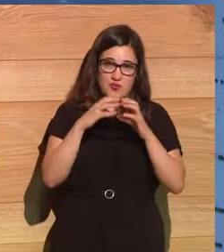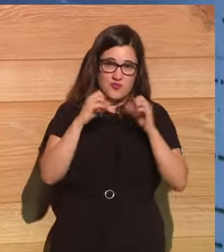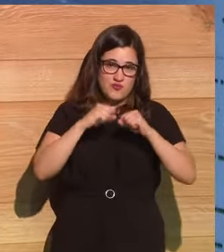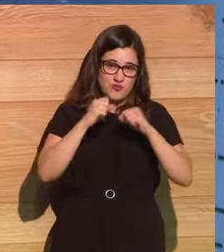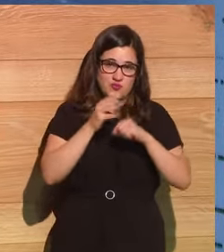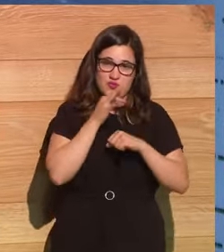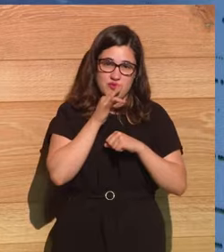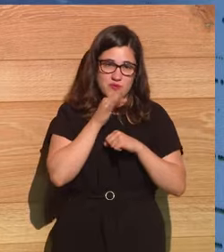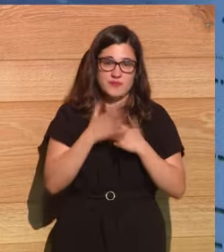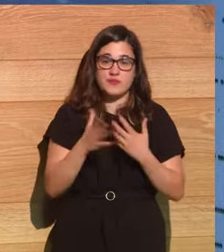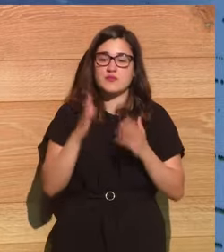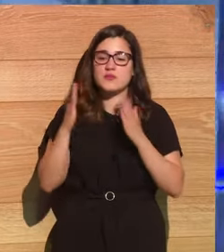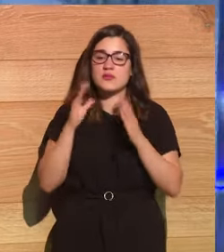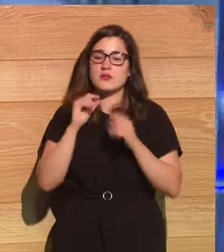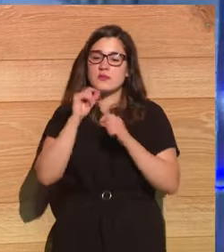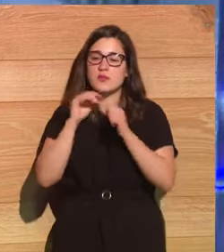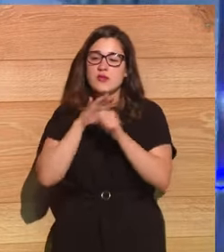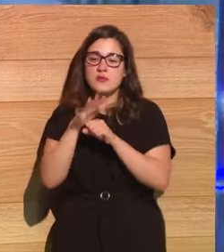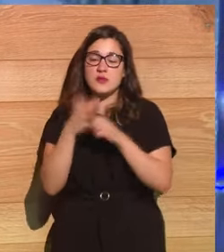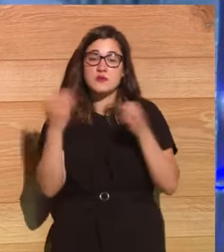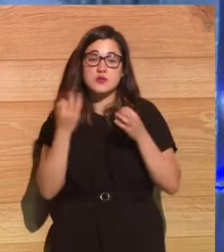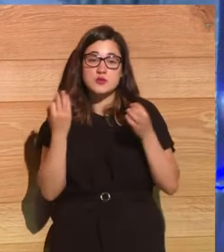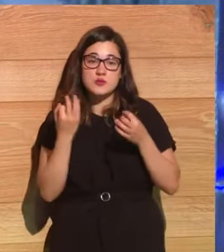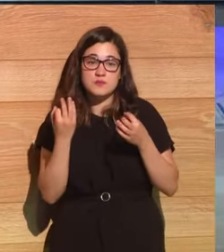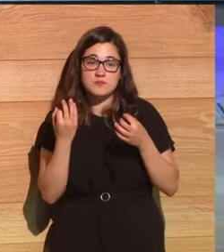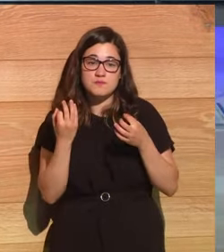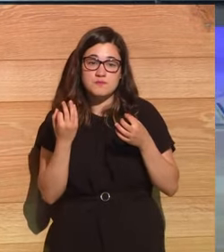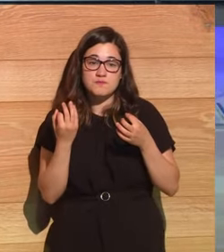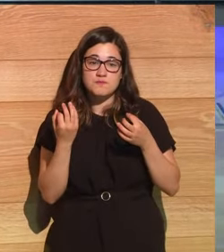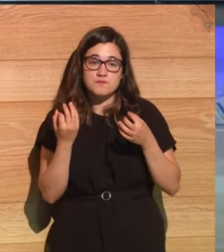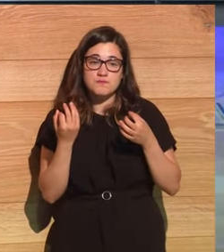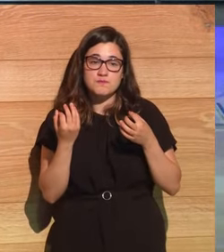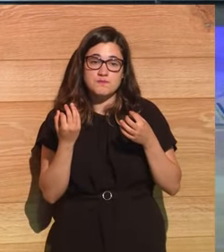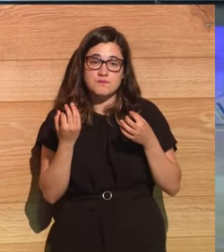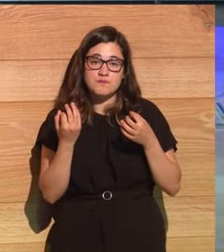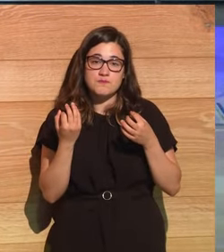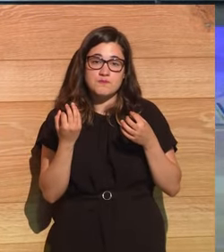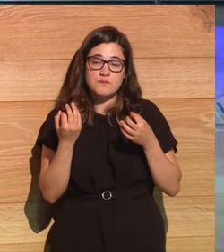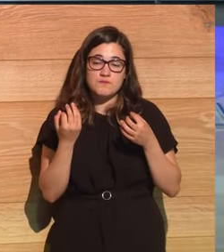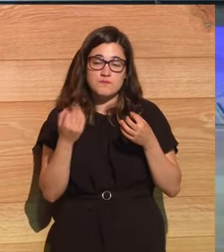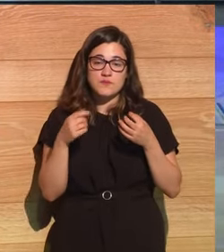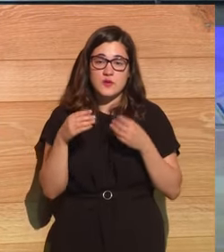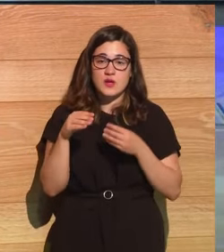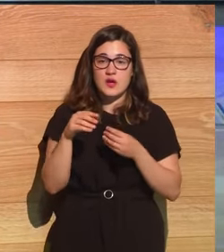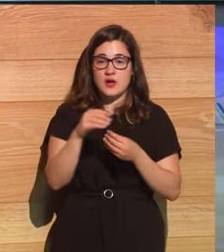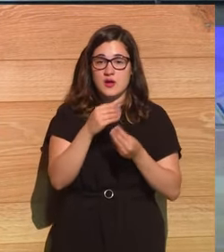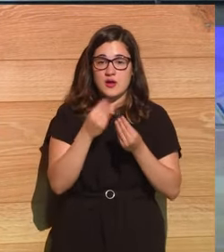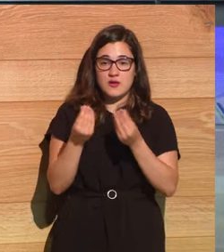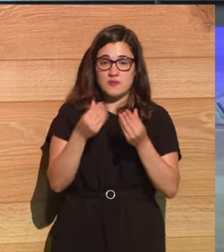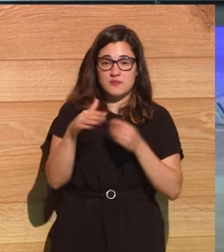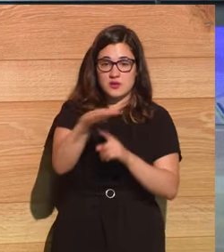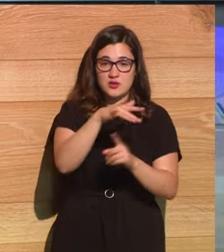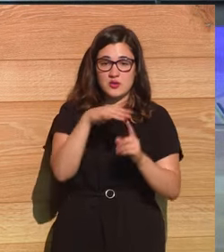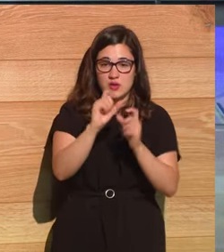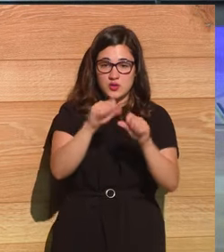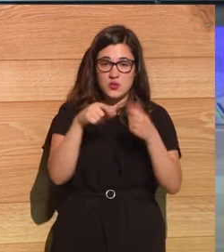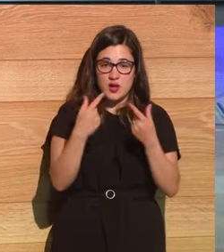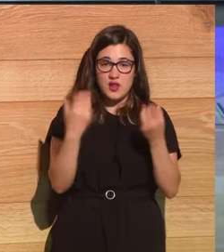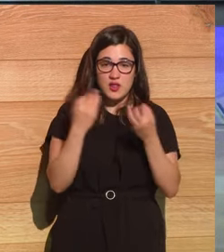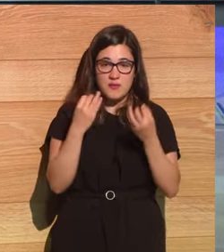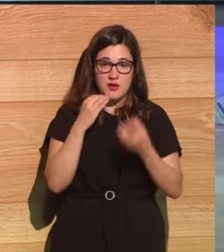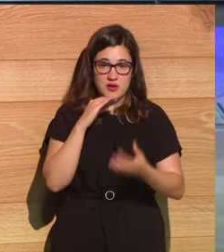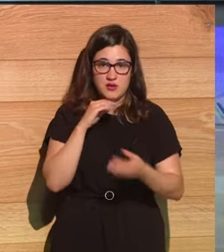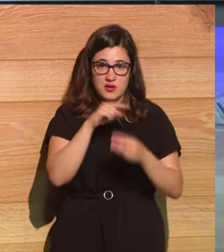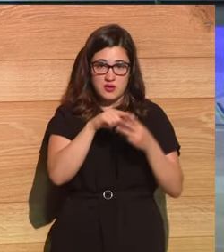pasado en la pandemia? Pues que faltó el ámbito natural en el que se tienen que desarrollar esas